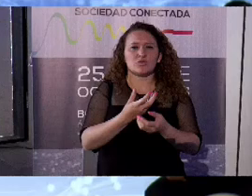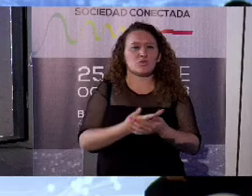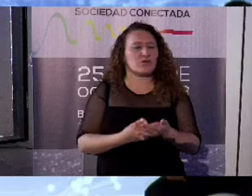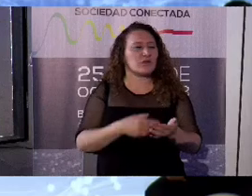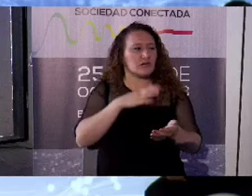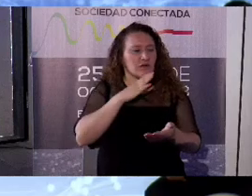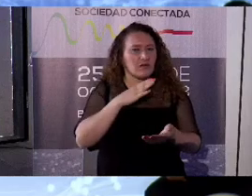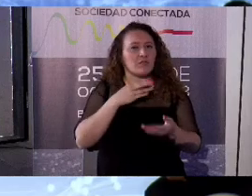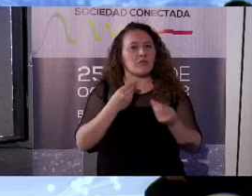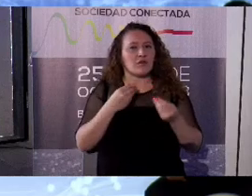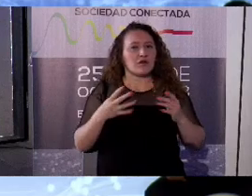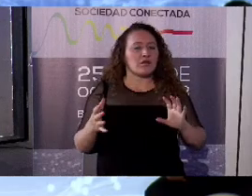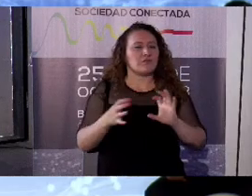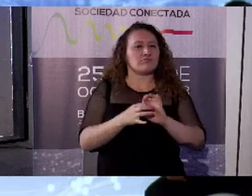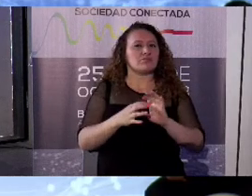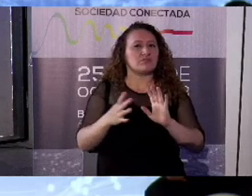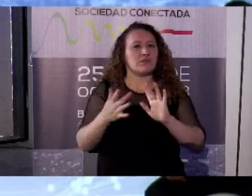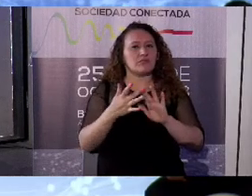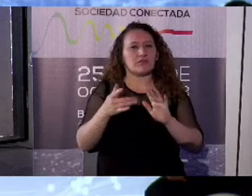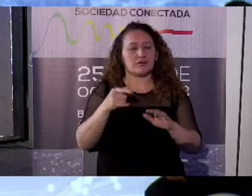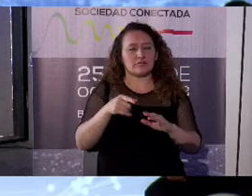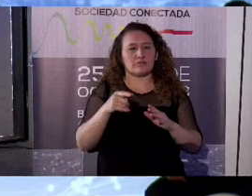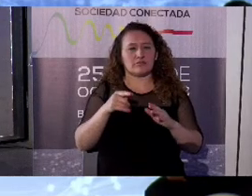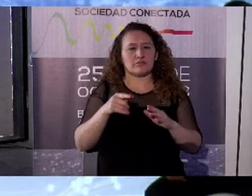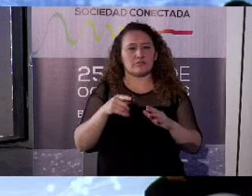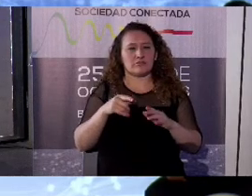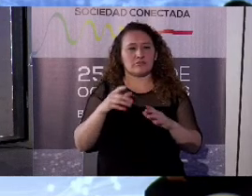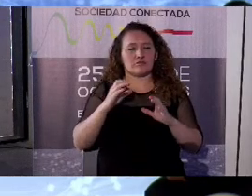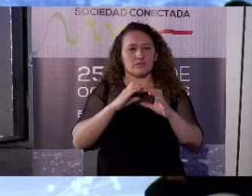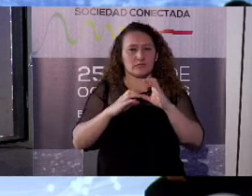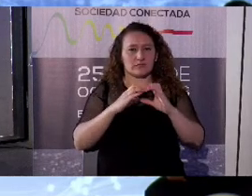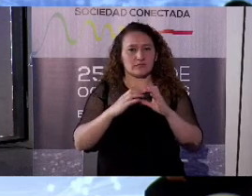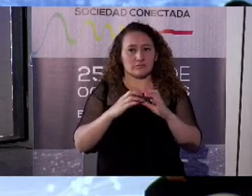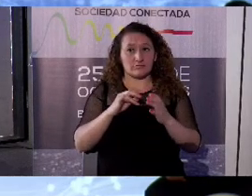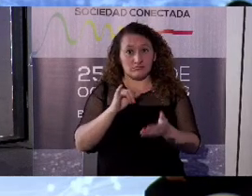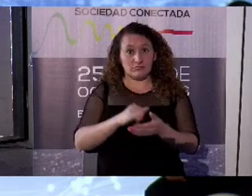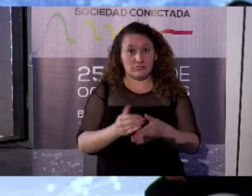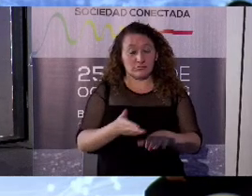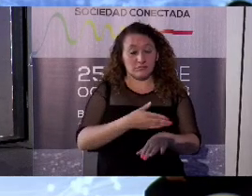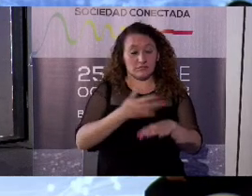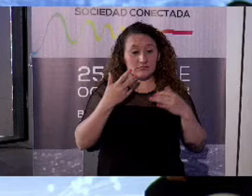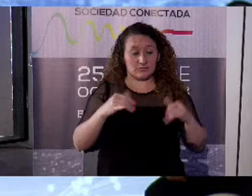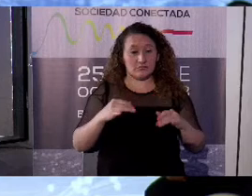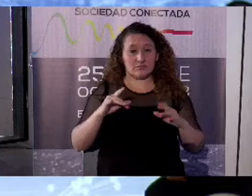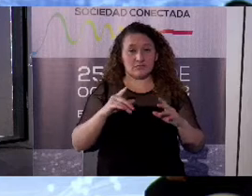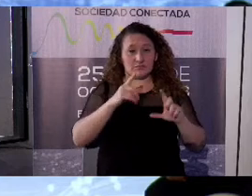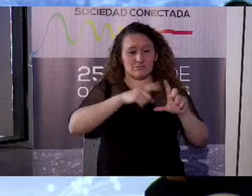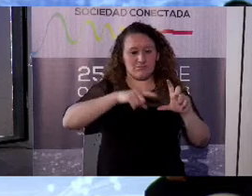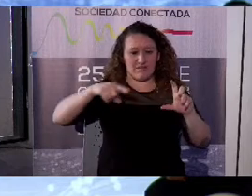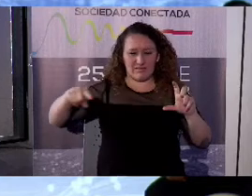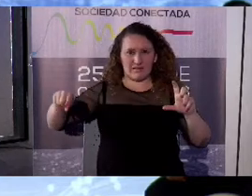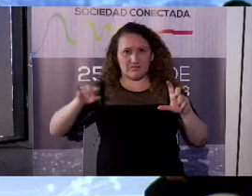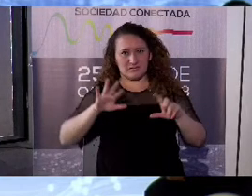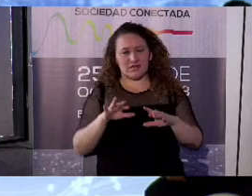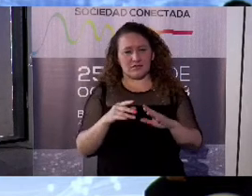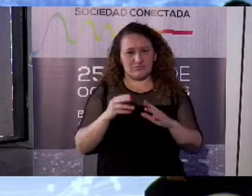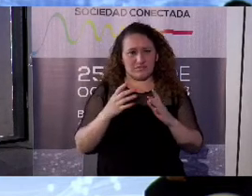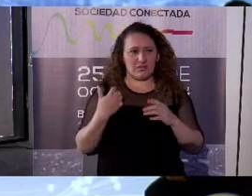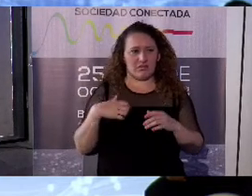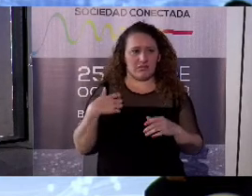asociarlos aquellos que son operadores de telecomunicaciones lo que hemos visto ya con el despliegue de la red de banda ancha en la Argentina